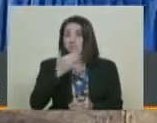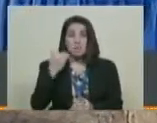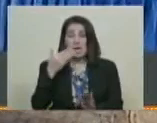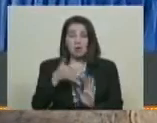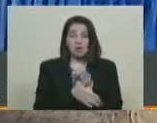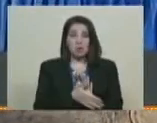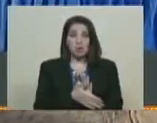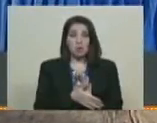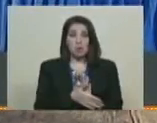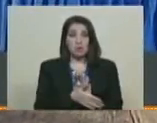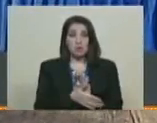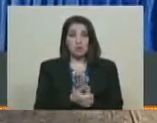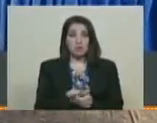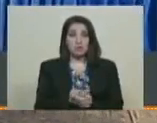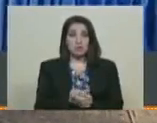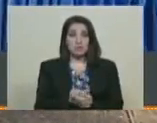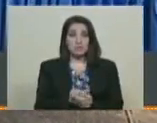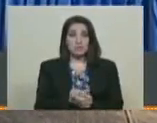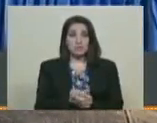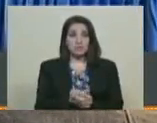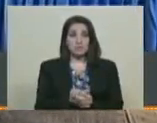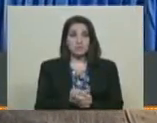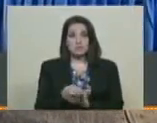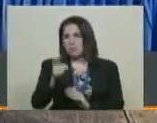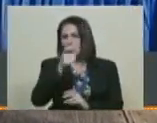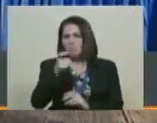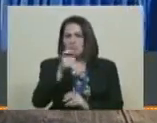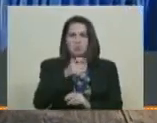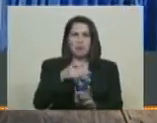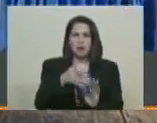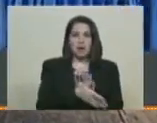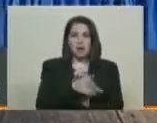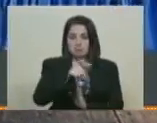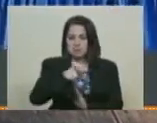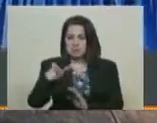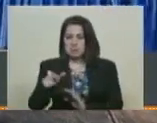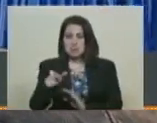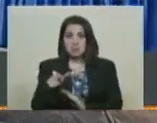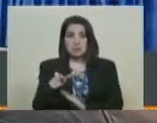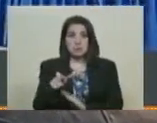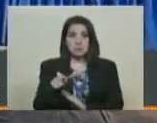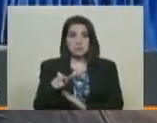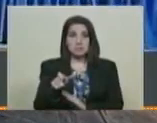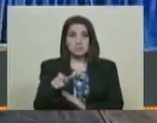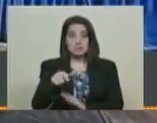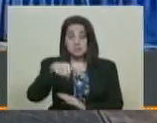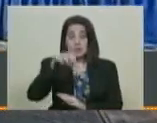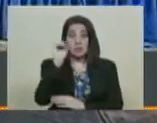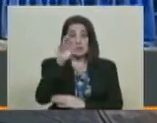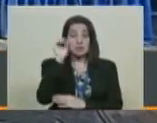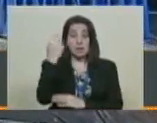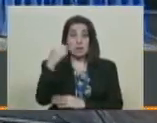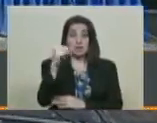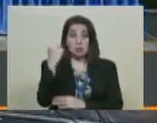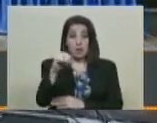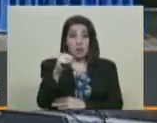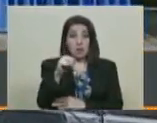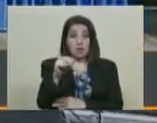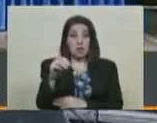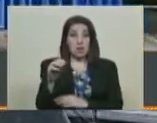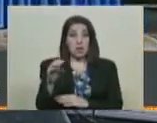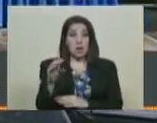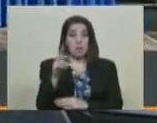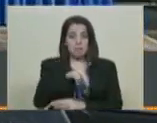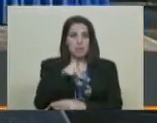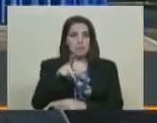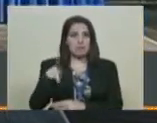hacerlo, negro, Uzcategui, Rafael Uzcategui, no hay mejor escenario que esta Asamblea Nacional del Partido Patria